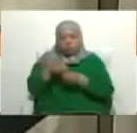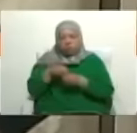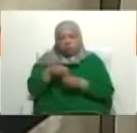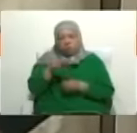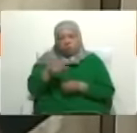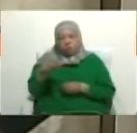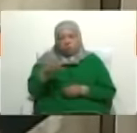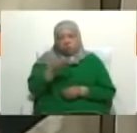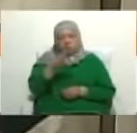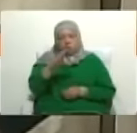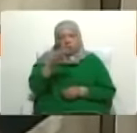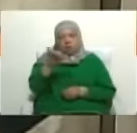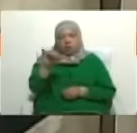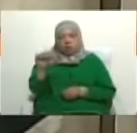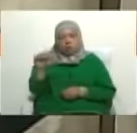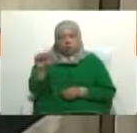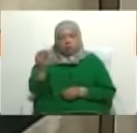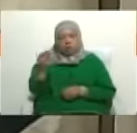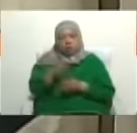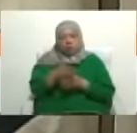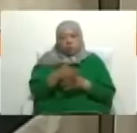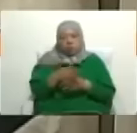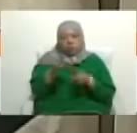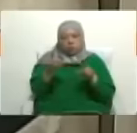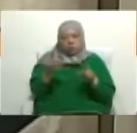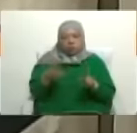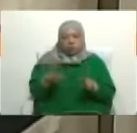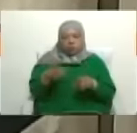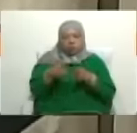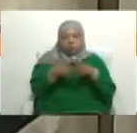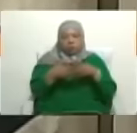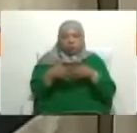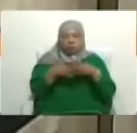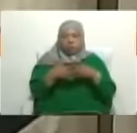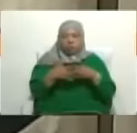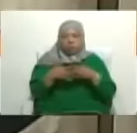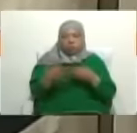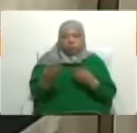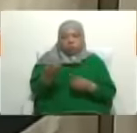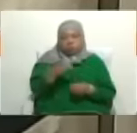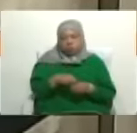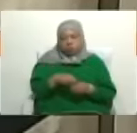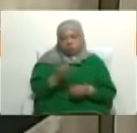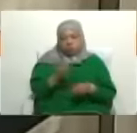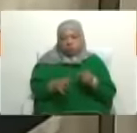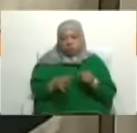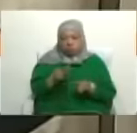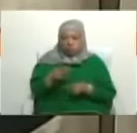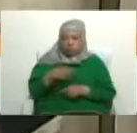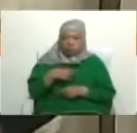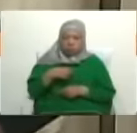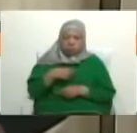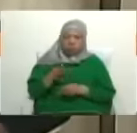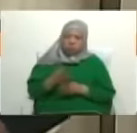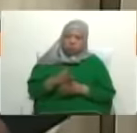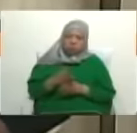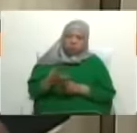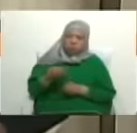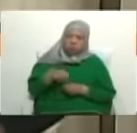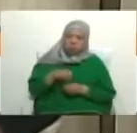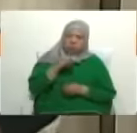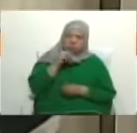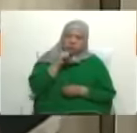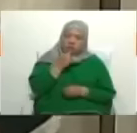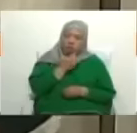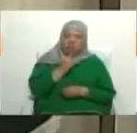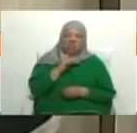CIA, ustedes estaban dispuestos a compartir estas pruebas con los Estados Unidos, o si es parte de esas pruebas a las que hace referencia que no van a compartir. Eso por una parte,